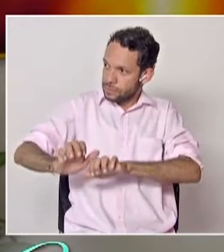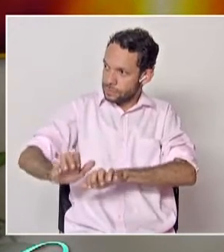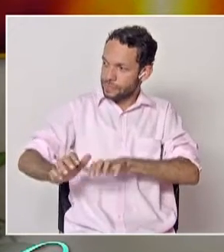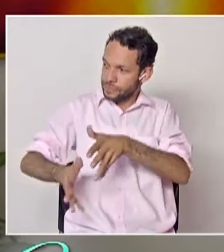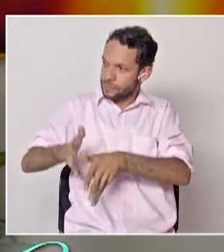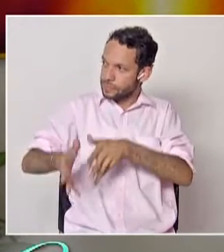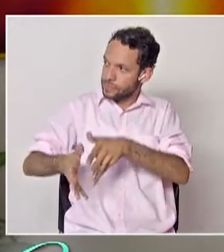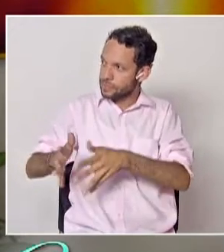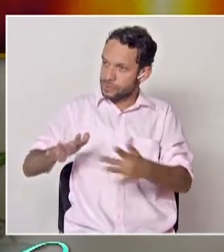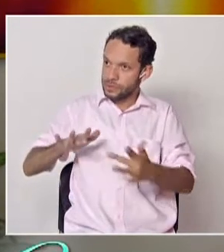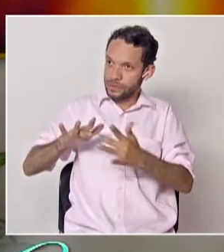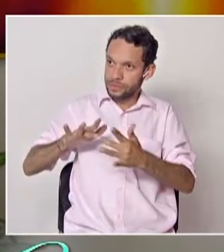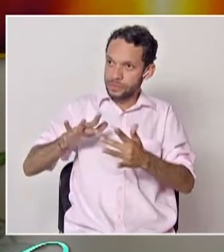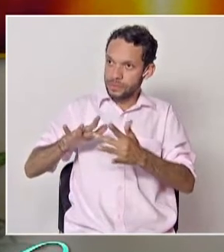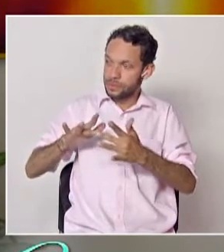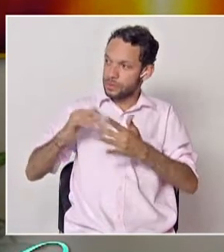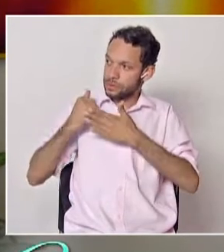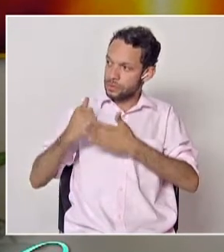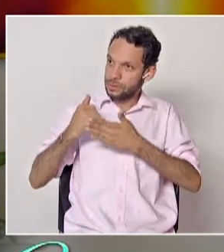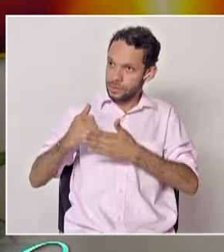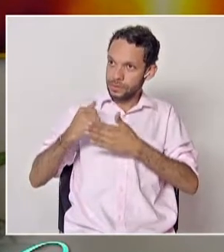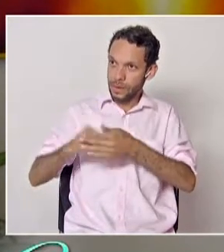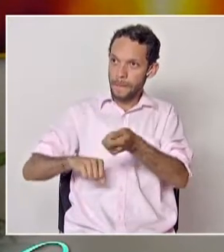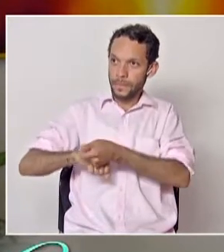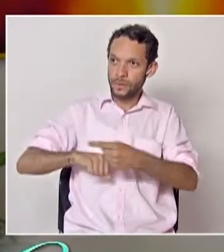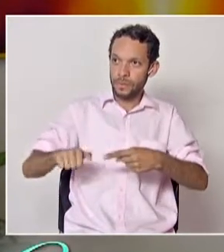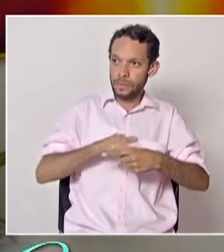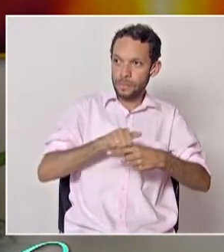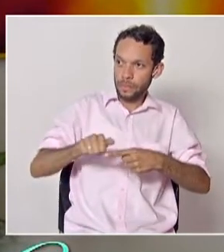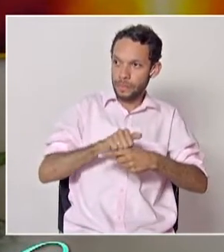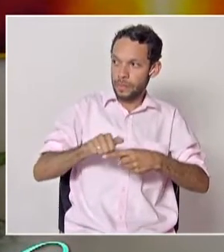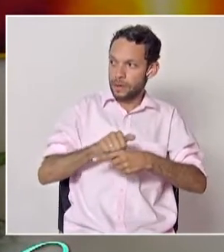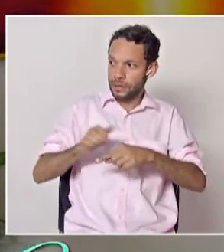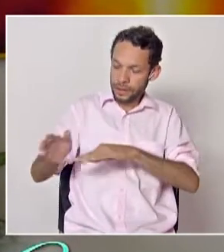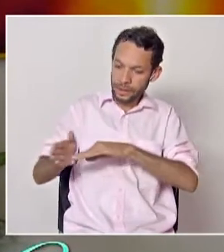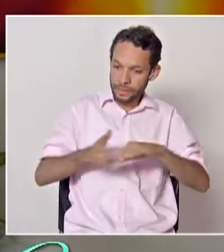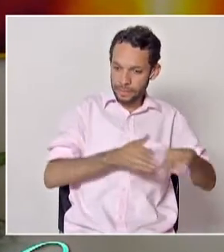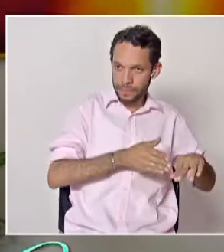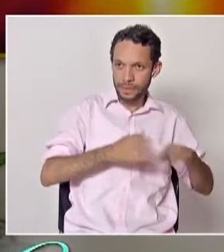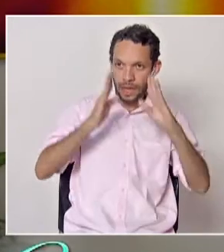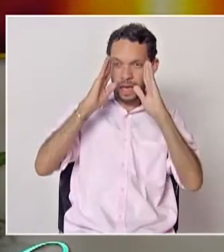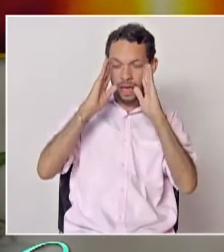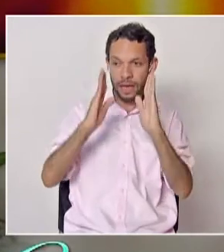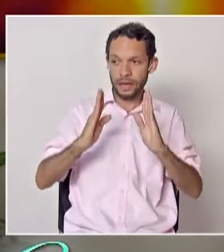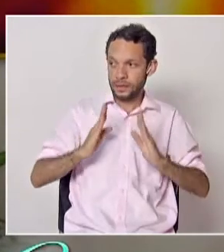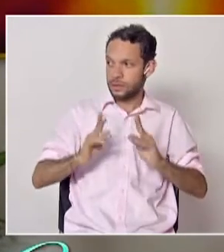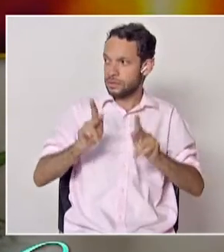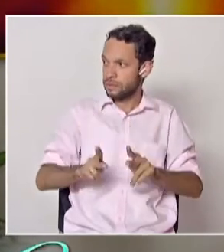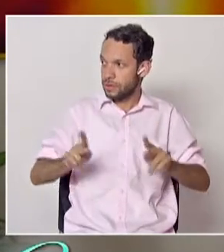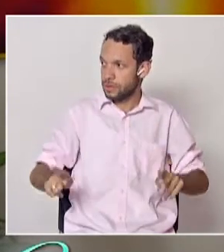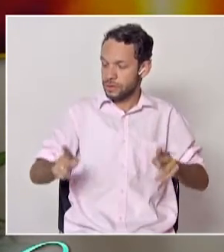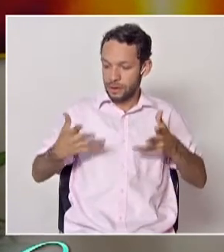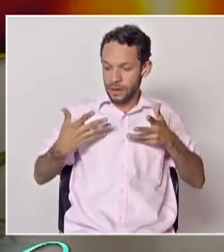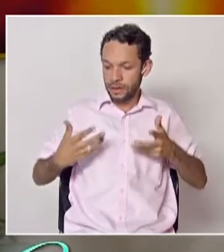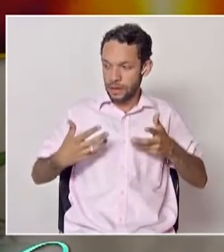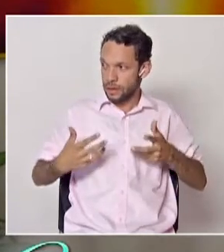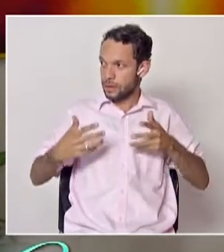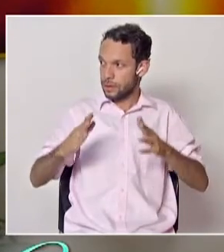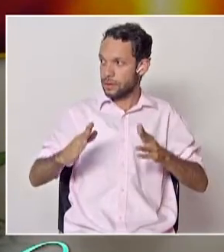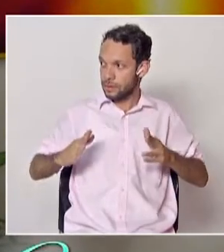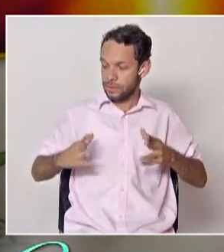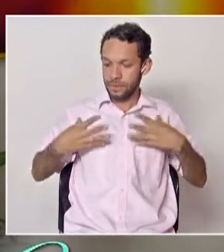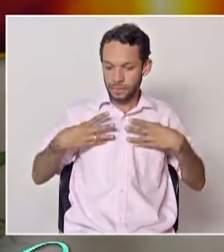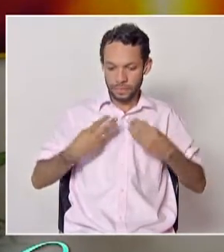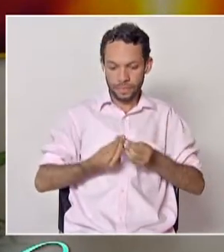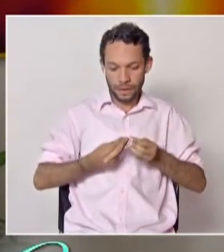de desbloqueo de toda la espalda frente al manejo del dolor muscular. Yo quiero con esta técnica que la gente entienda algo. Nos llegan muchos pacientes, como decía